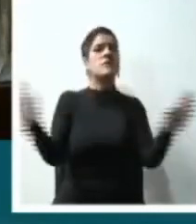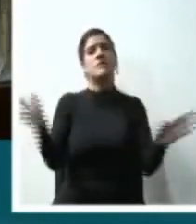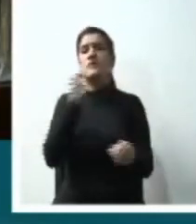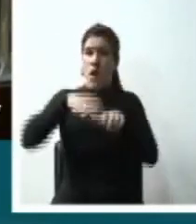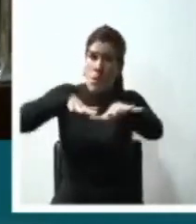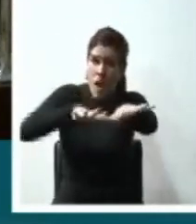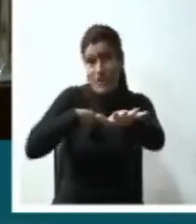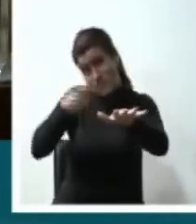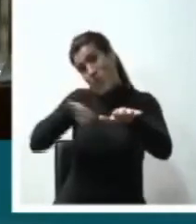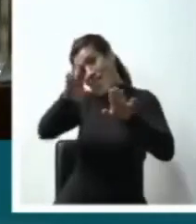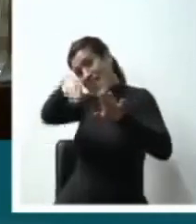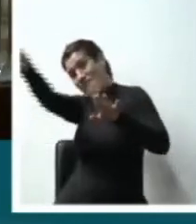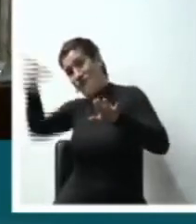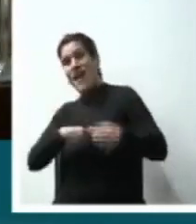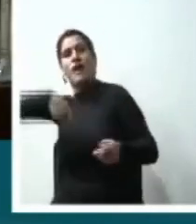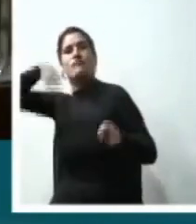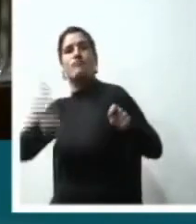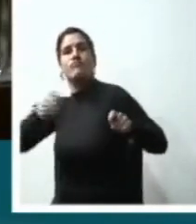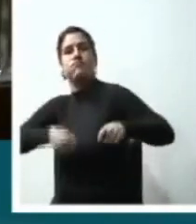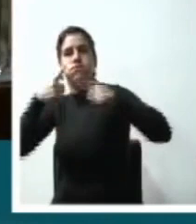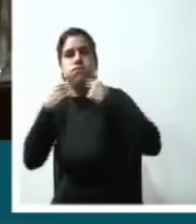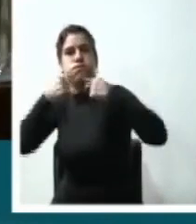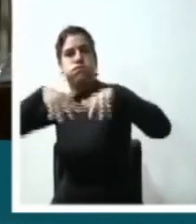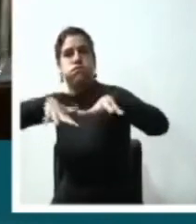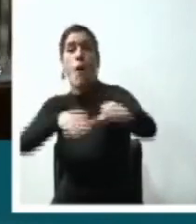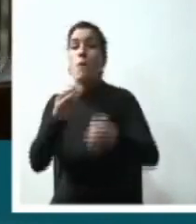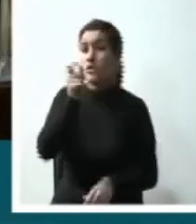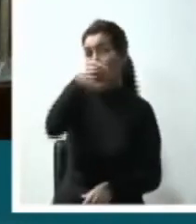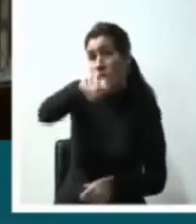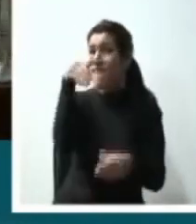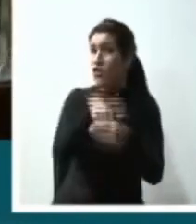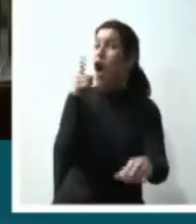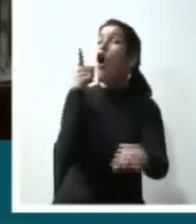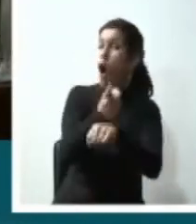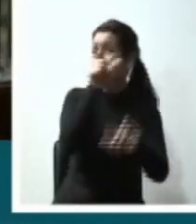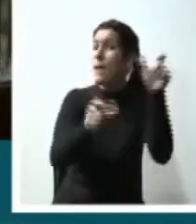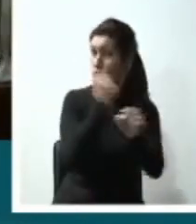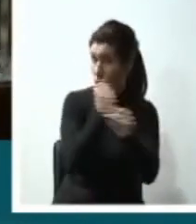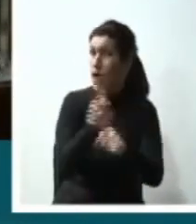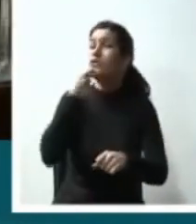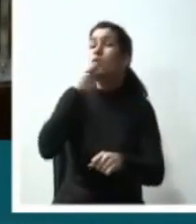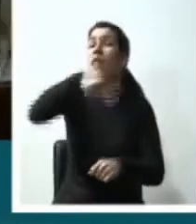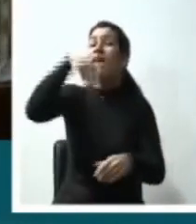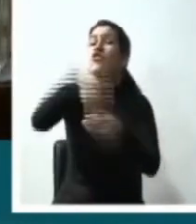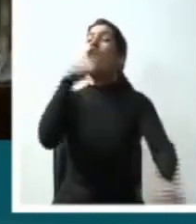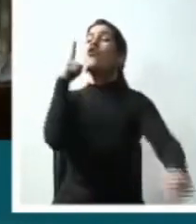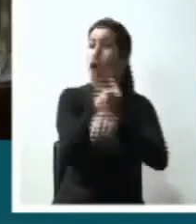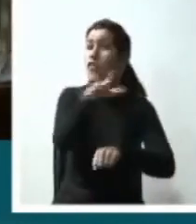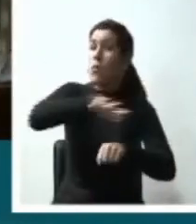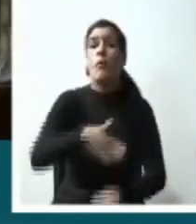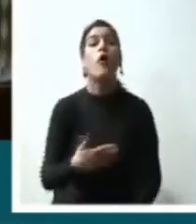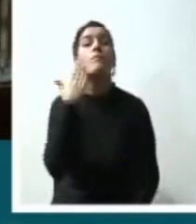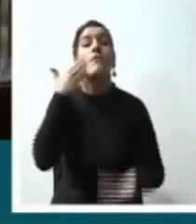voy a estar de ese lado, porque cuando uno vota contra los intereses de los trabajadores, contra el pueblo, tienen que hacerse cargo y dar la